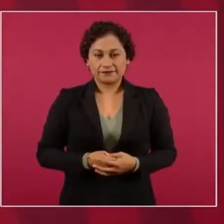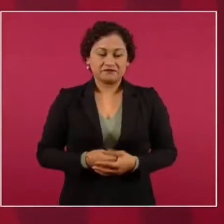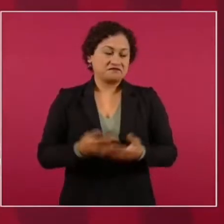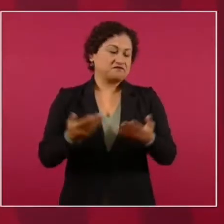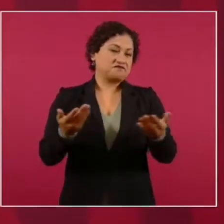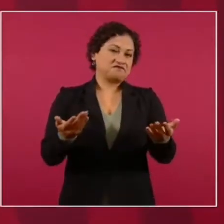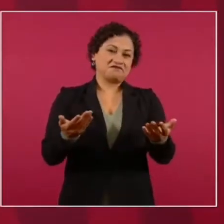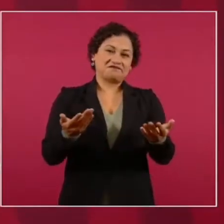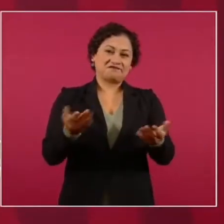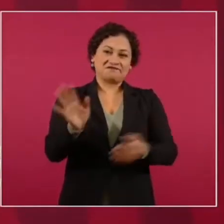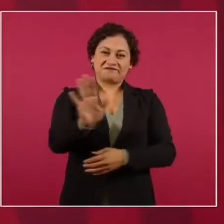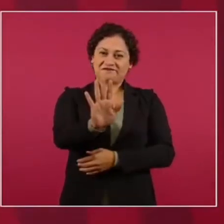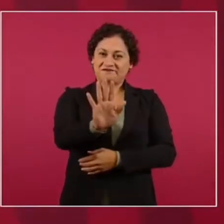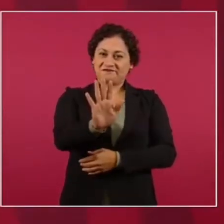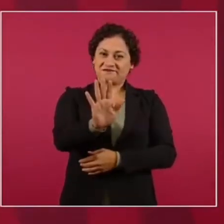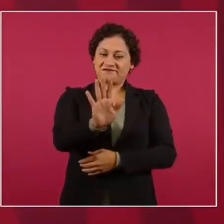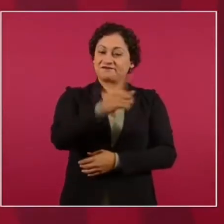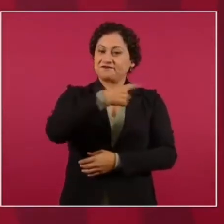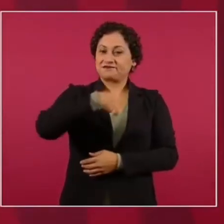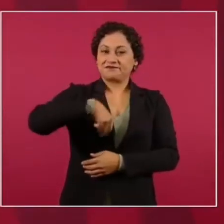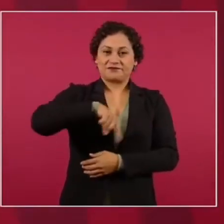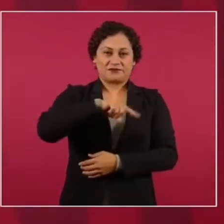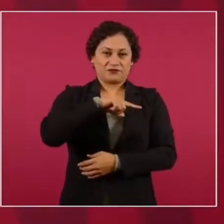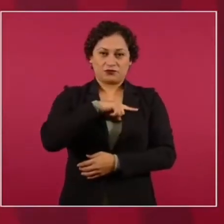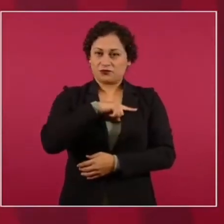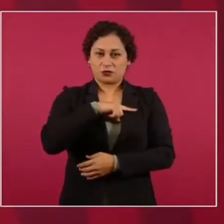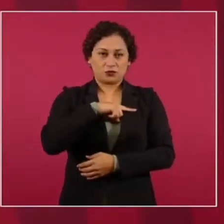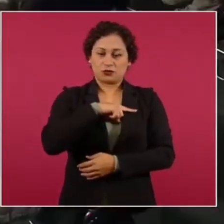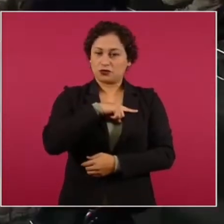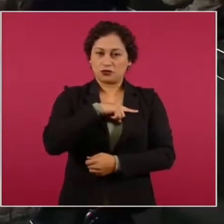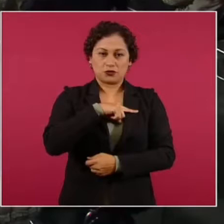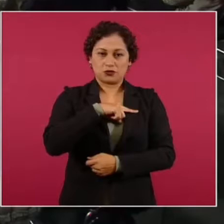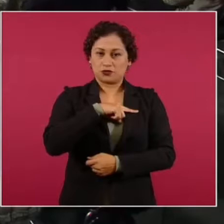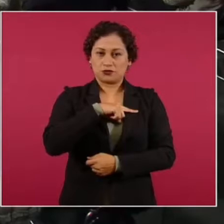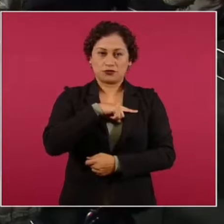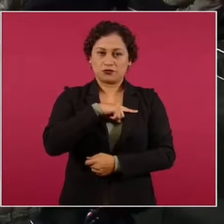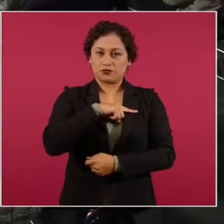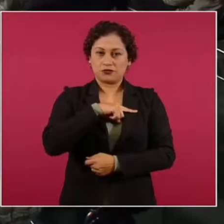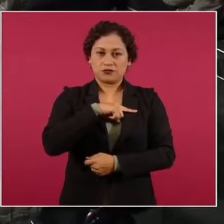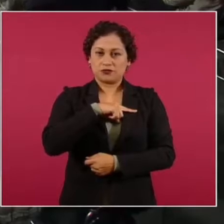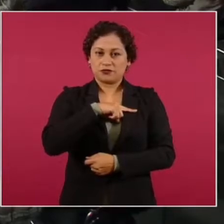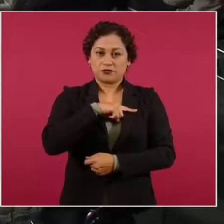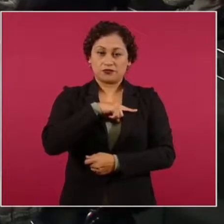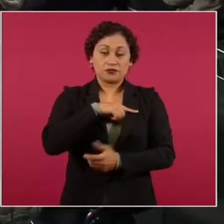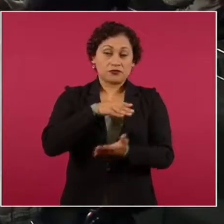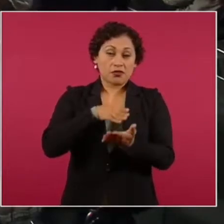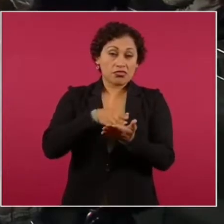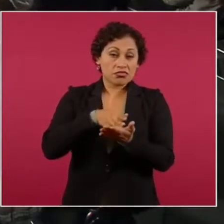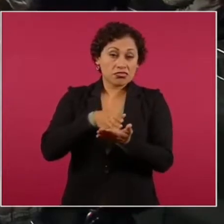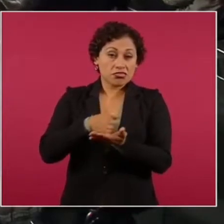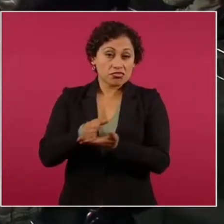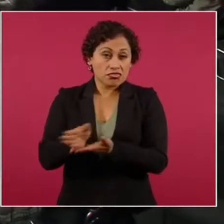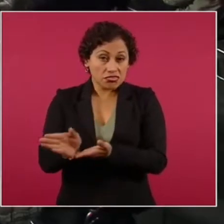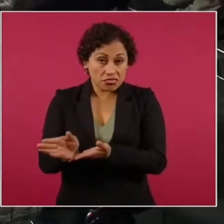Nosotros no vamos a tener injerencia